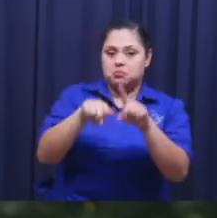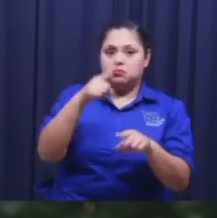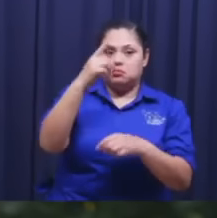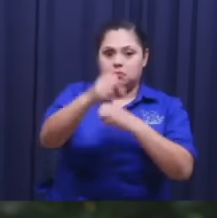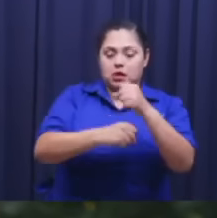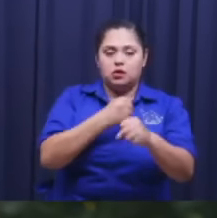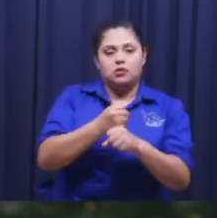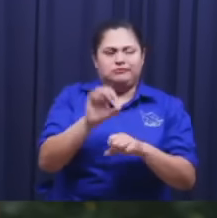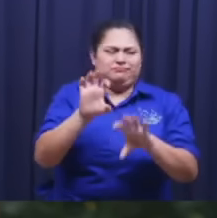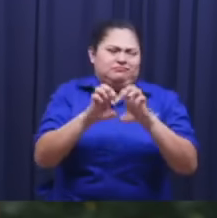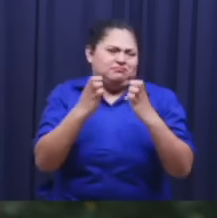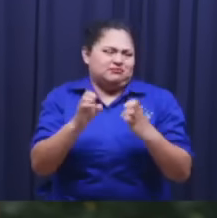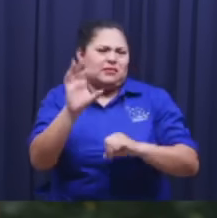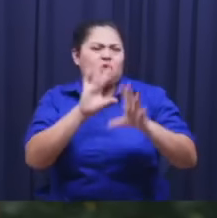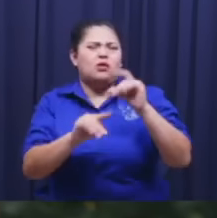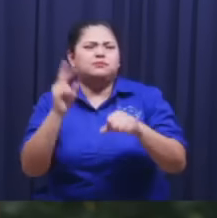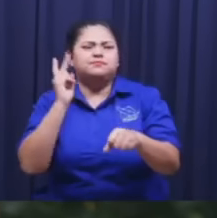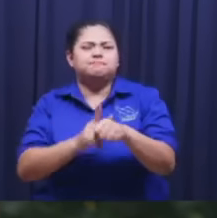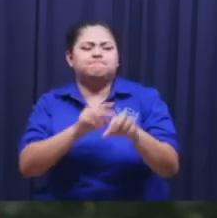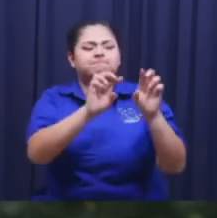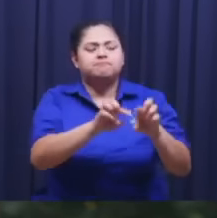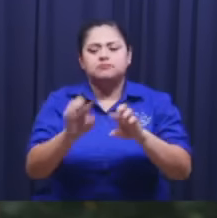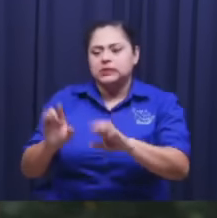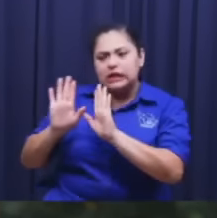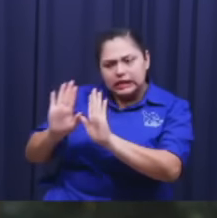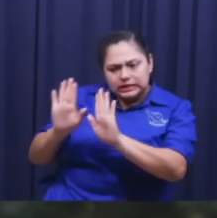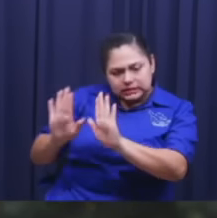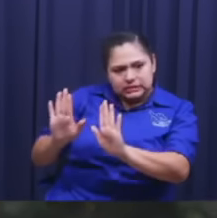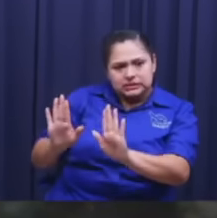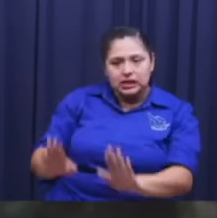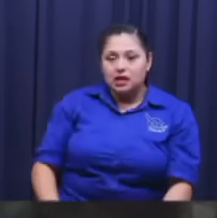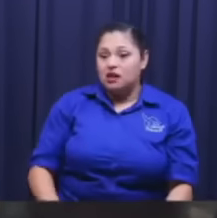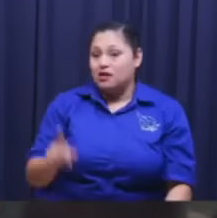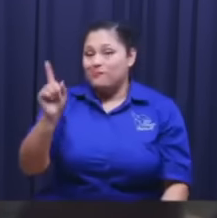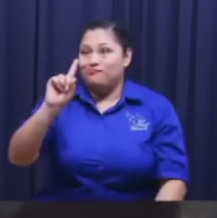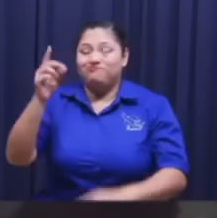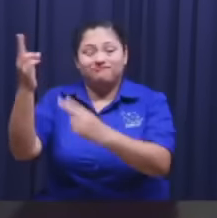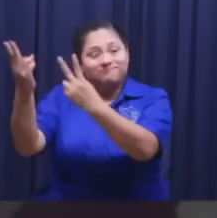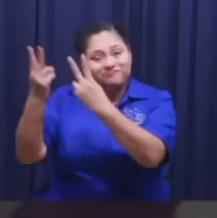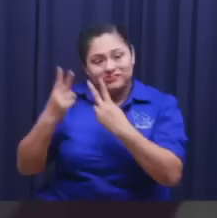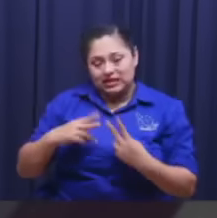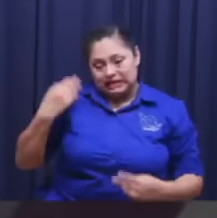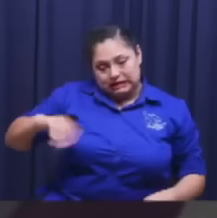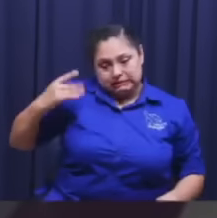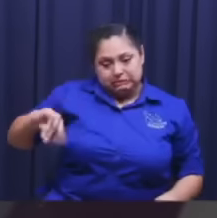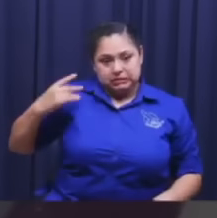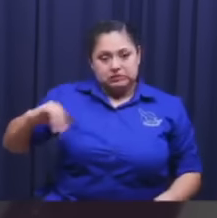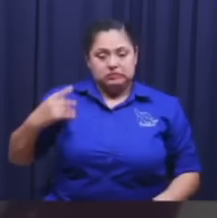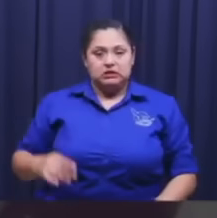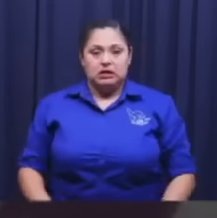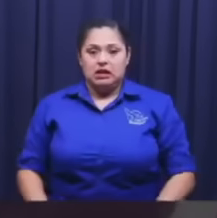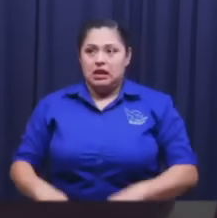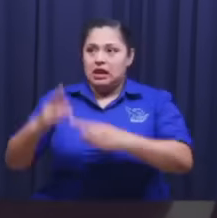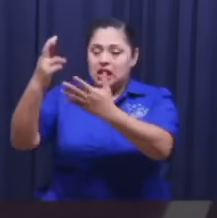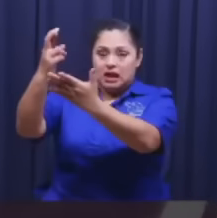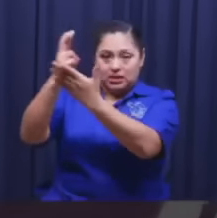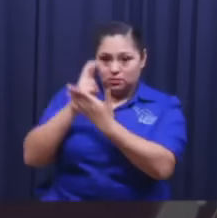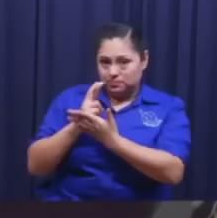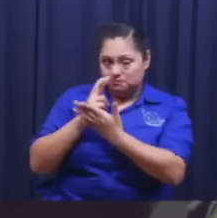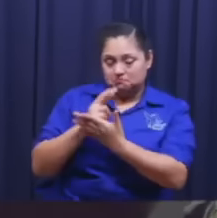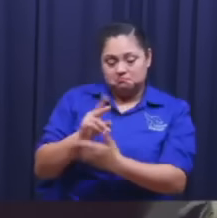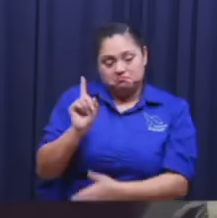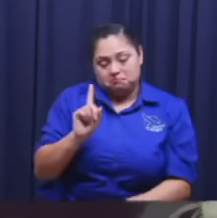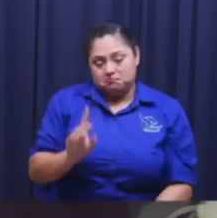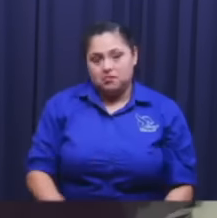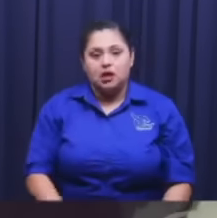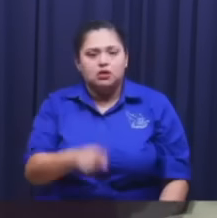Entonces a veces la gente resiste y no viene inmediatamente la recompensa.